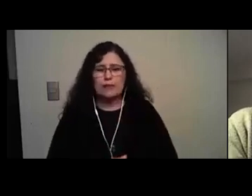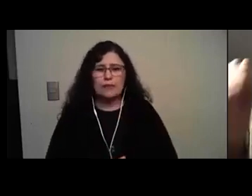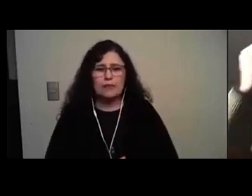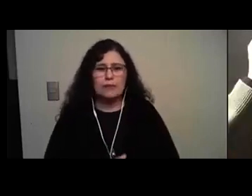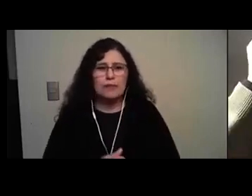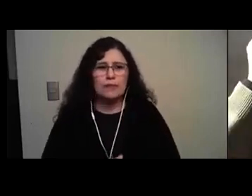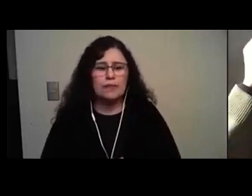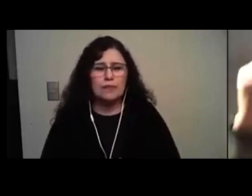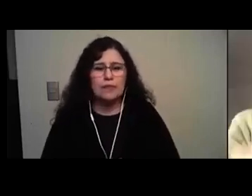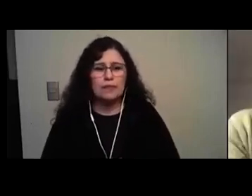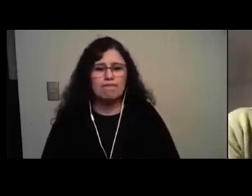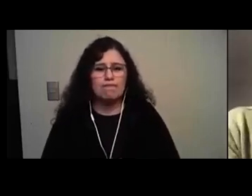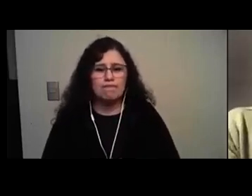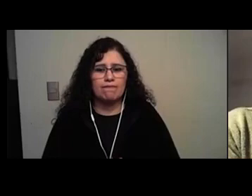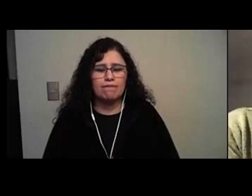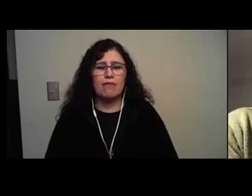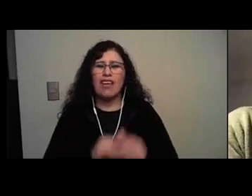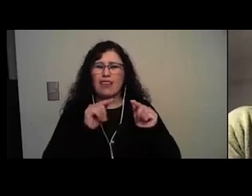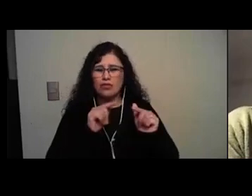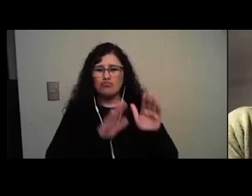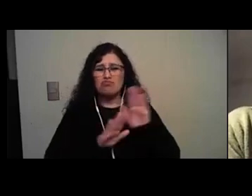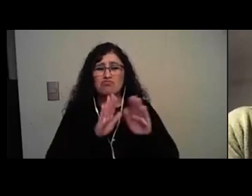ya, tener esas precauciones.